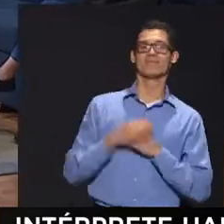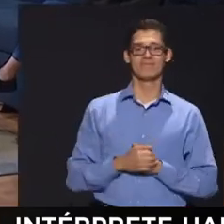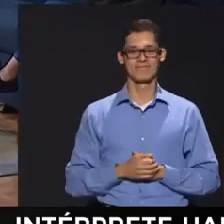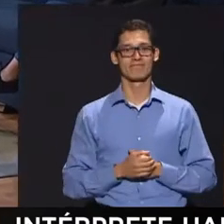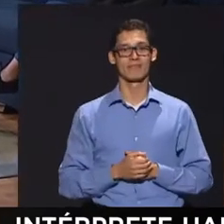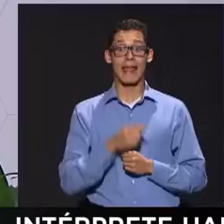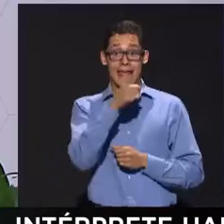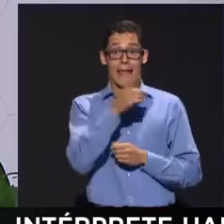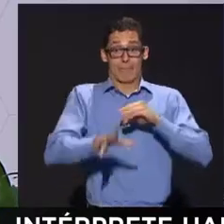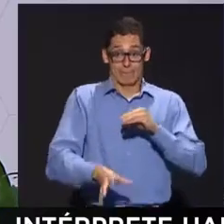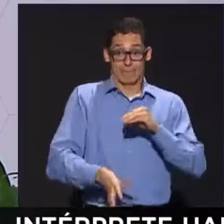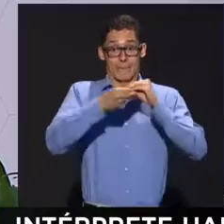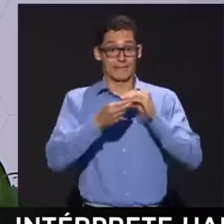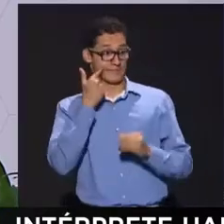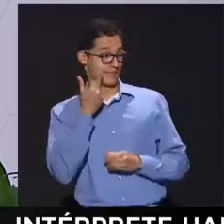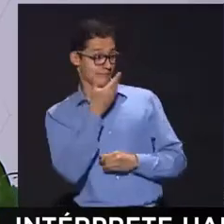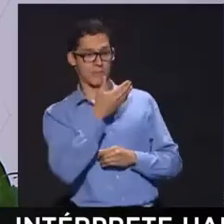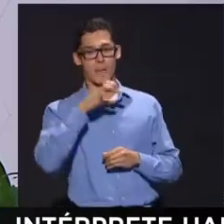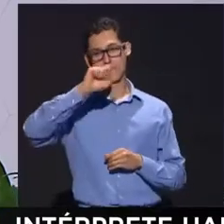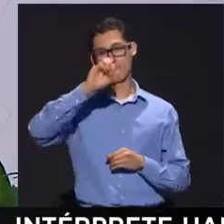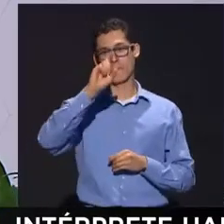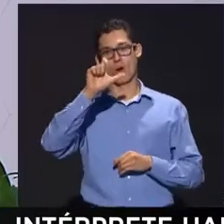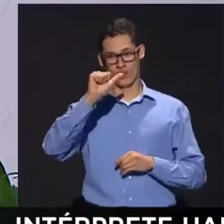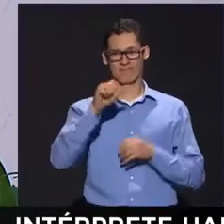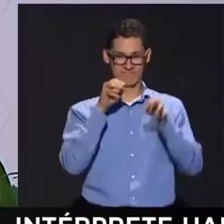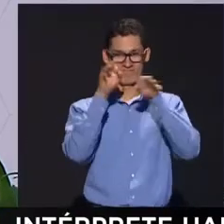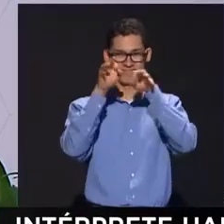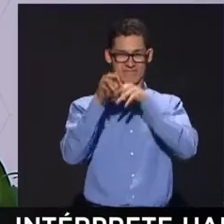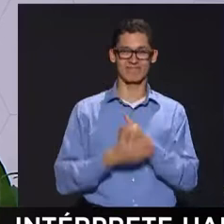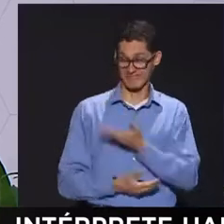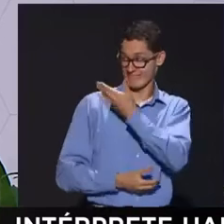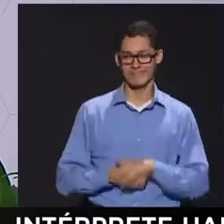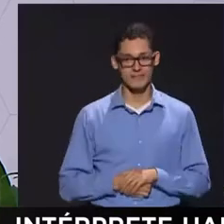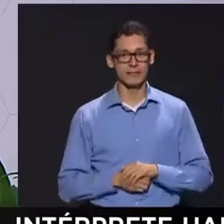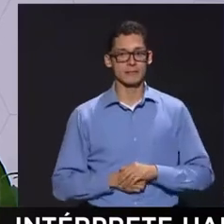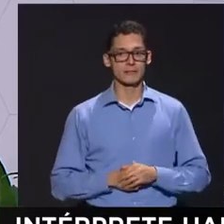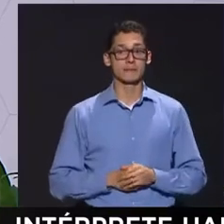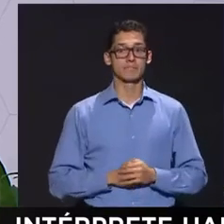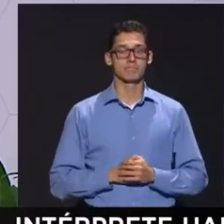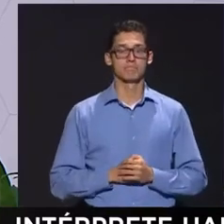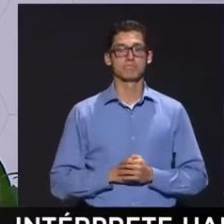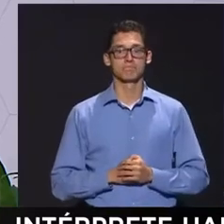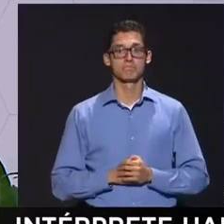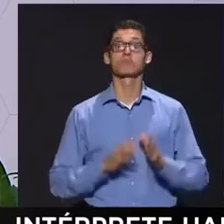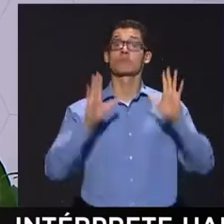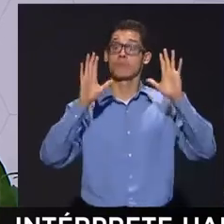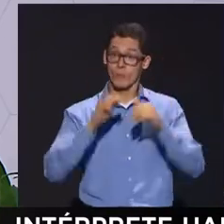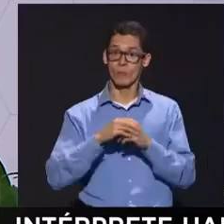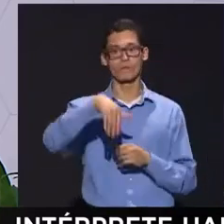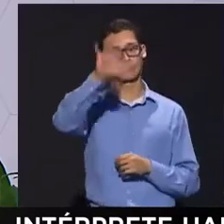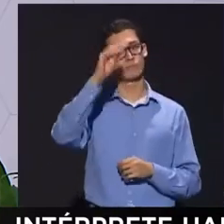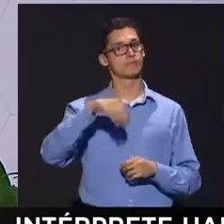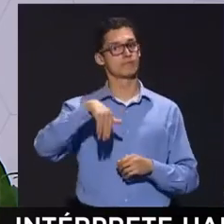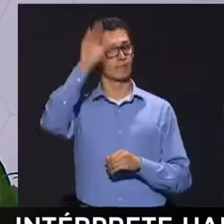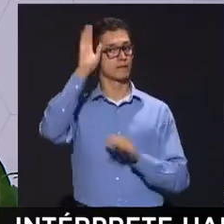cómo cuidadores realizan ciertas acciones y ciertos comportamientos en el hogar, porque definitivamente eso influye directamente en los niños, pero yo